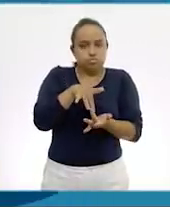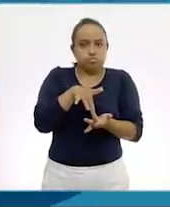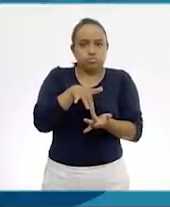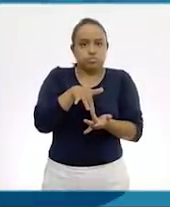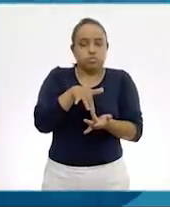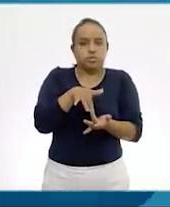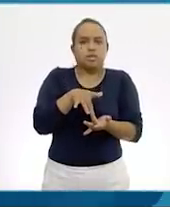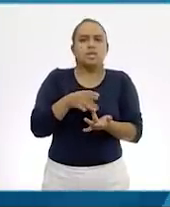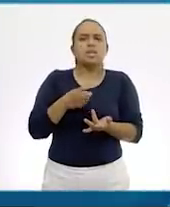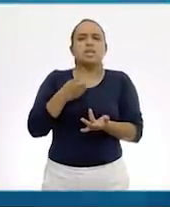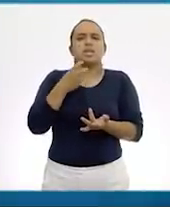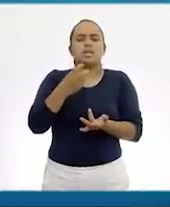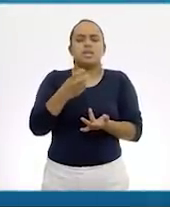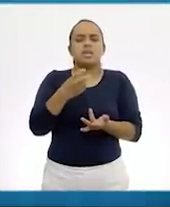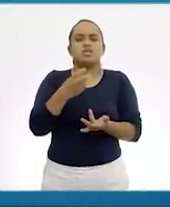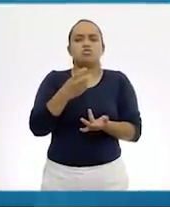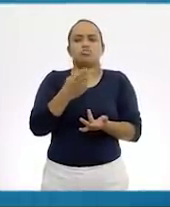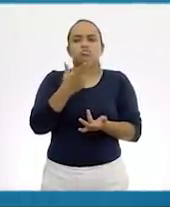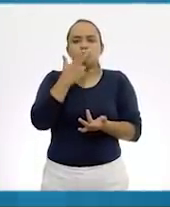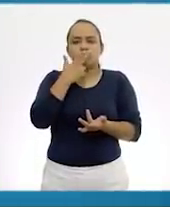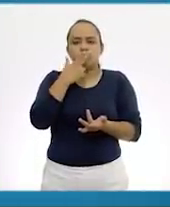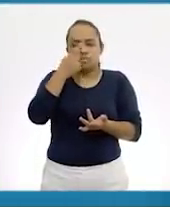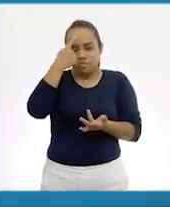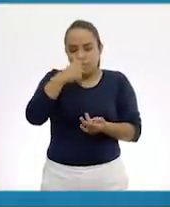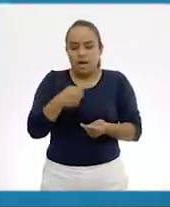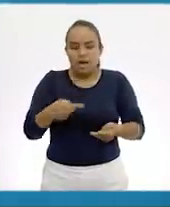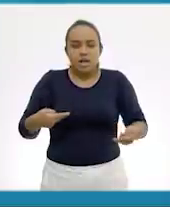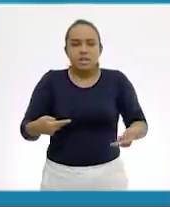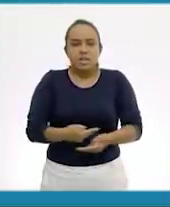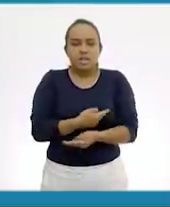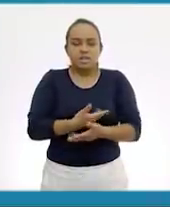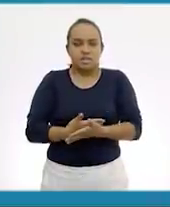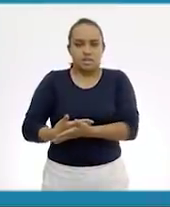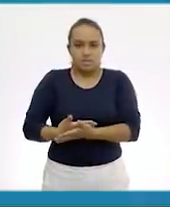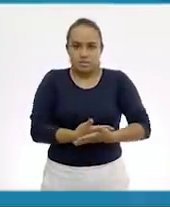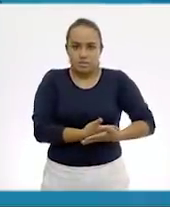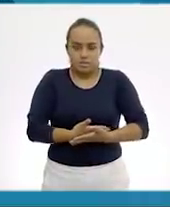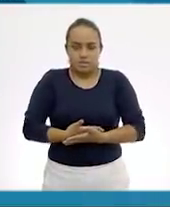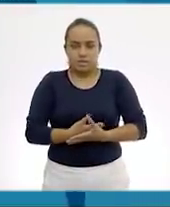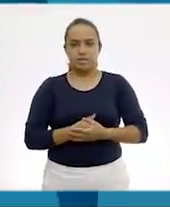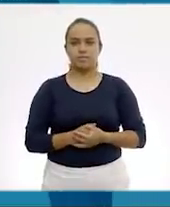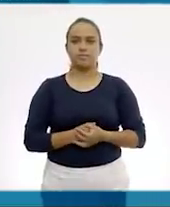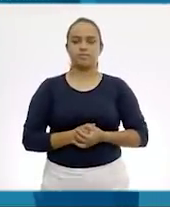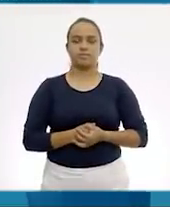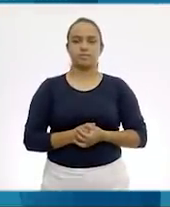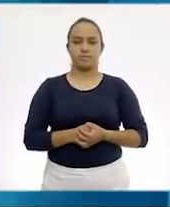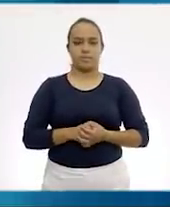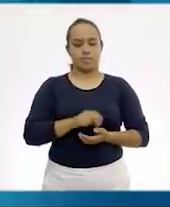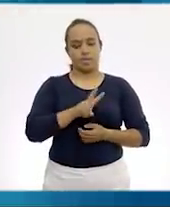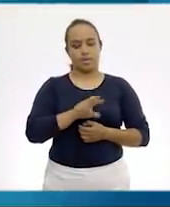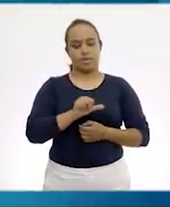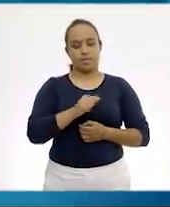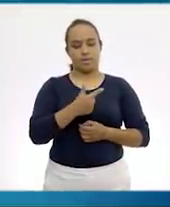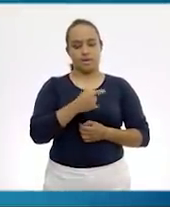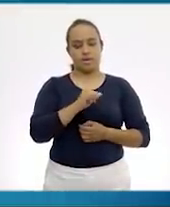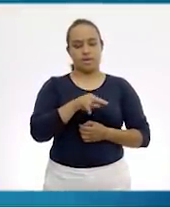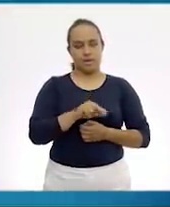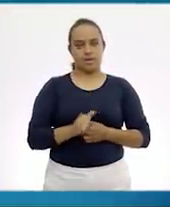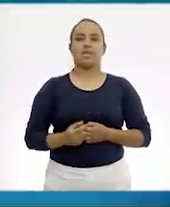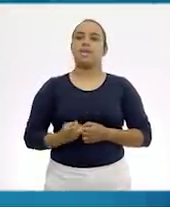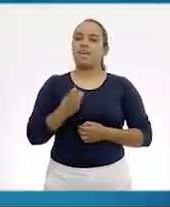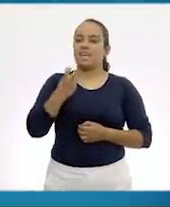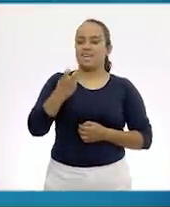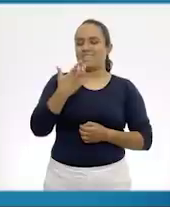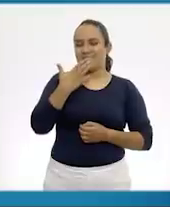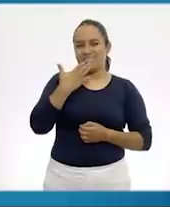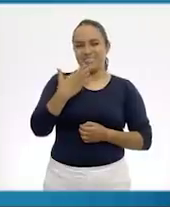y constituye el canal por donde nacen los bebés. La vagina. Exactamente,